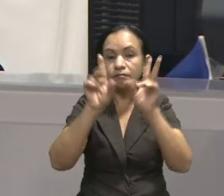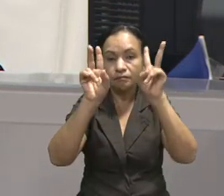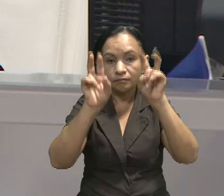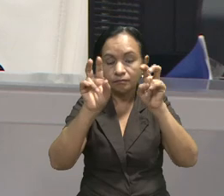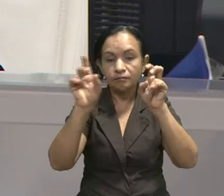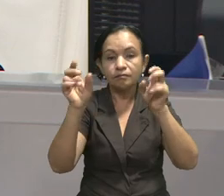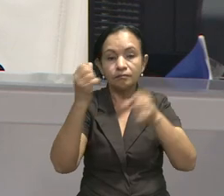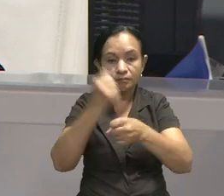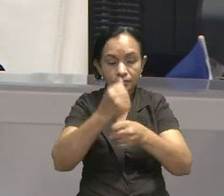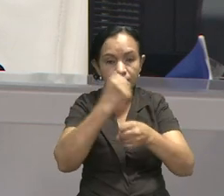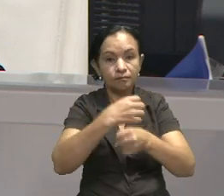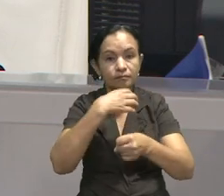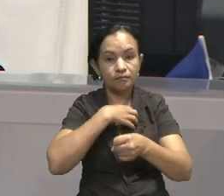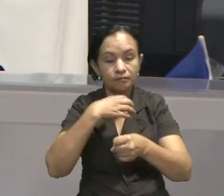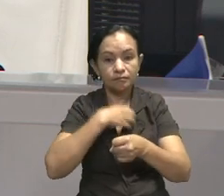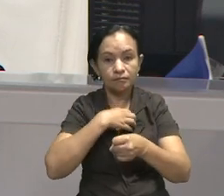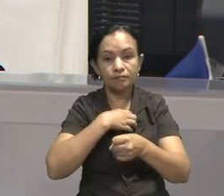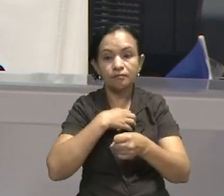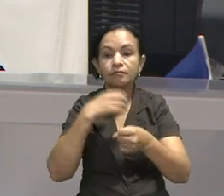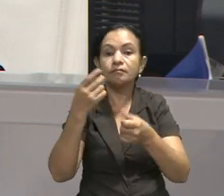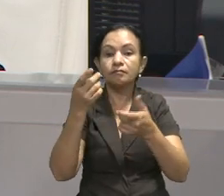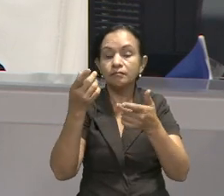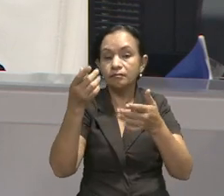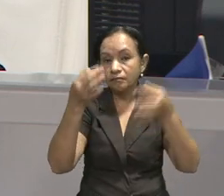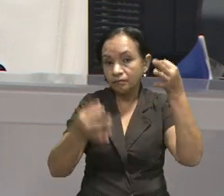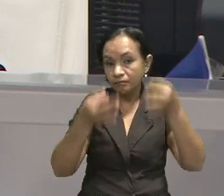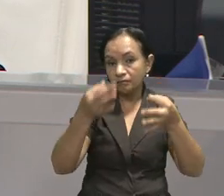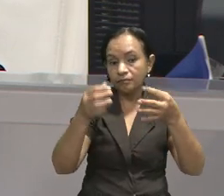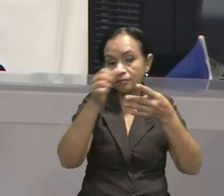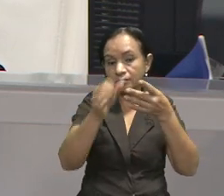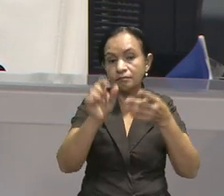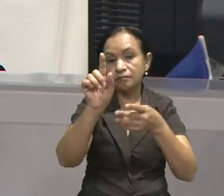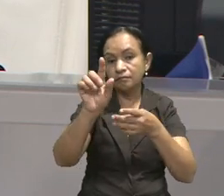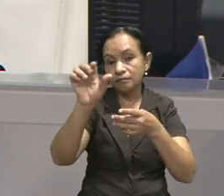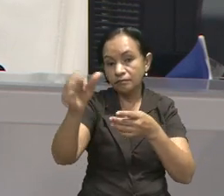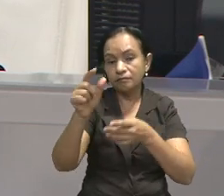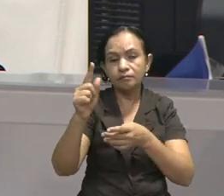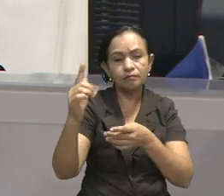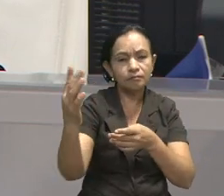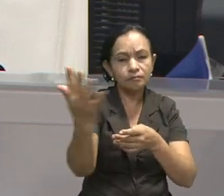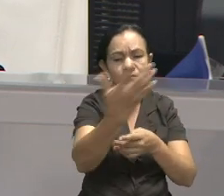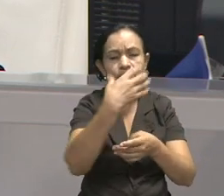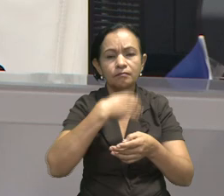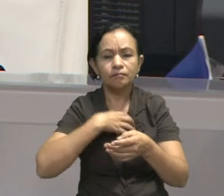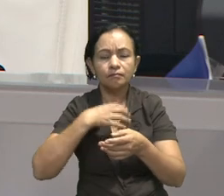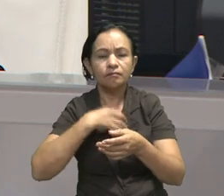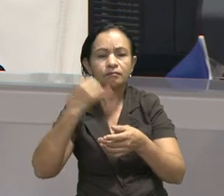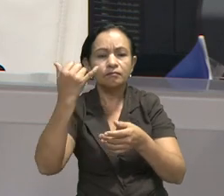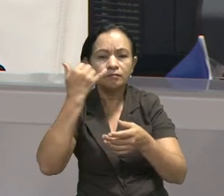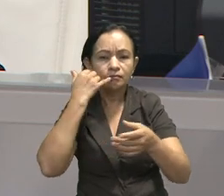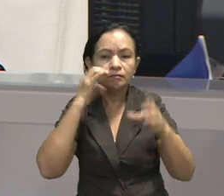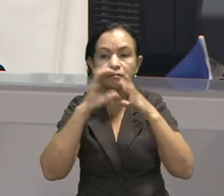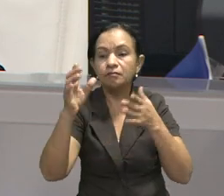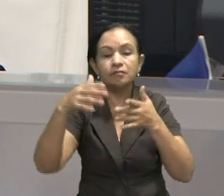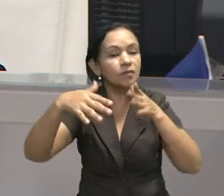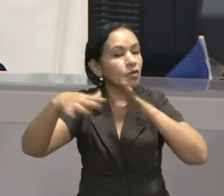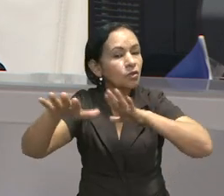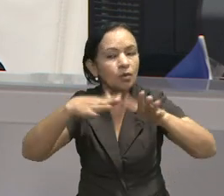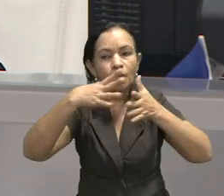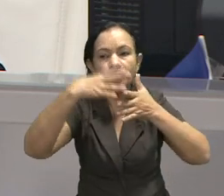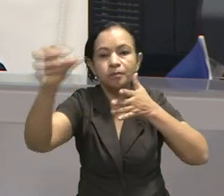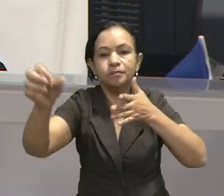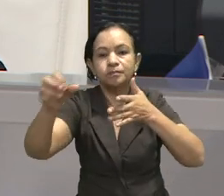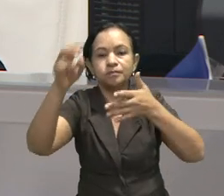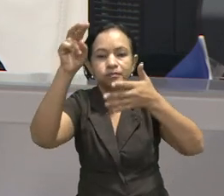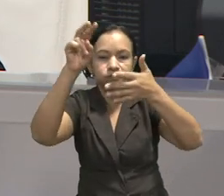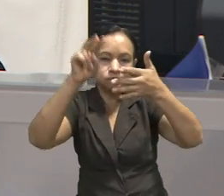para la ejecución forzosa en la vía judicial. Artículo 16. Todos los bienes propiedad de Telcor serán inembargables. Hasta aquí